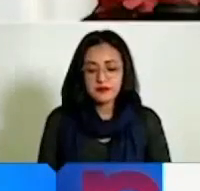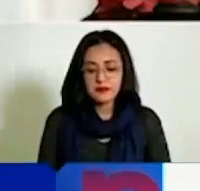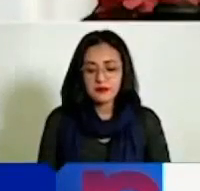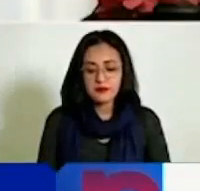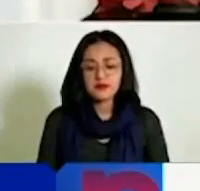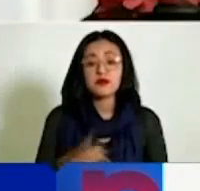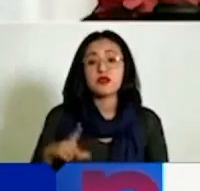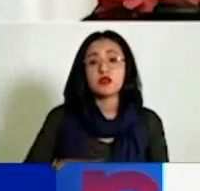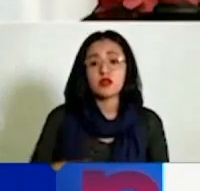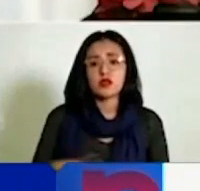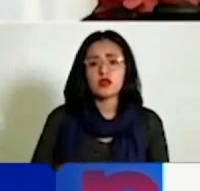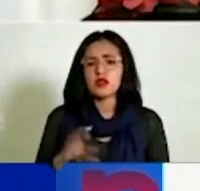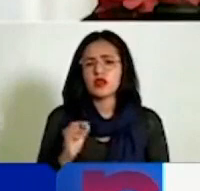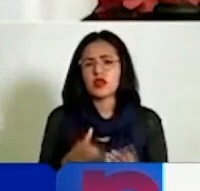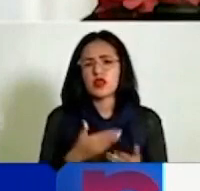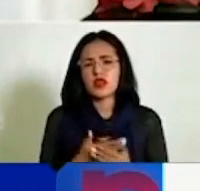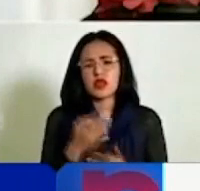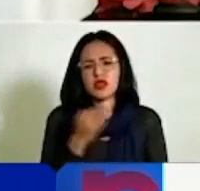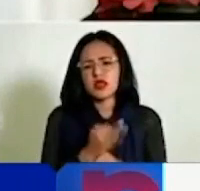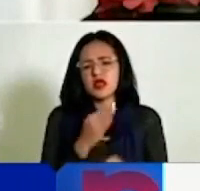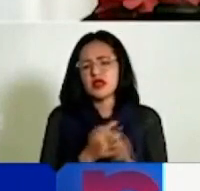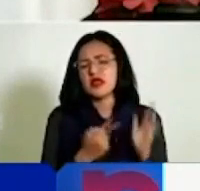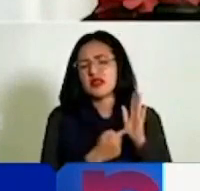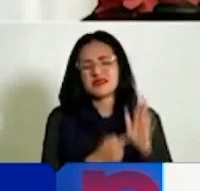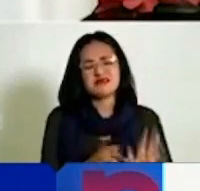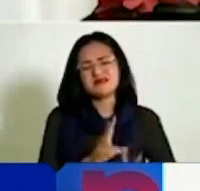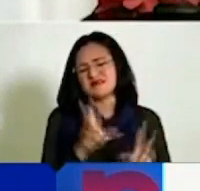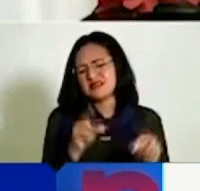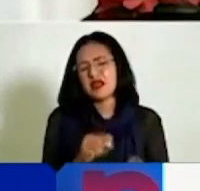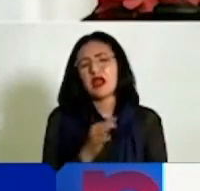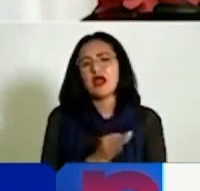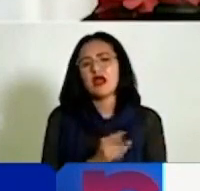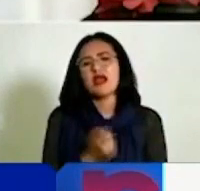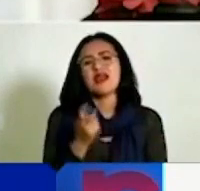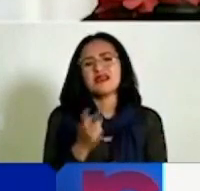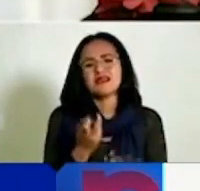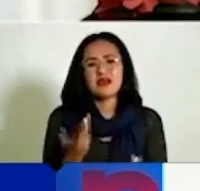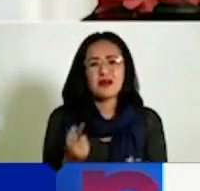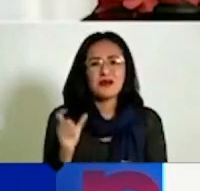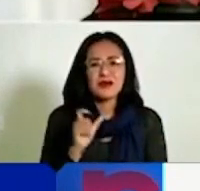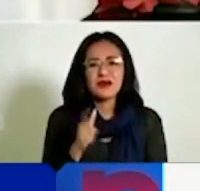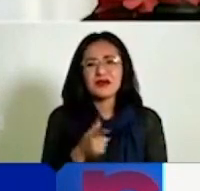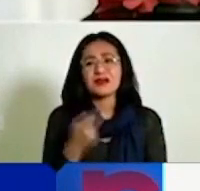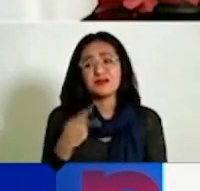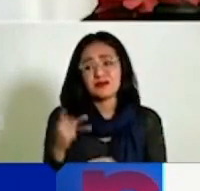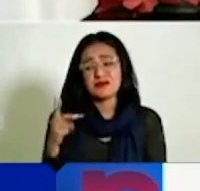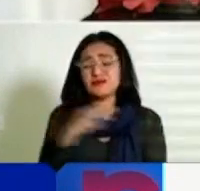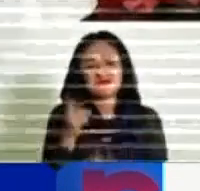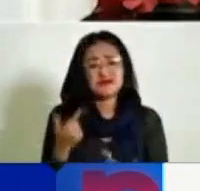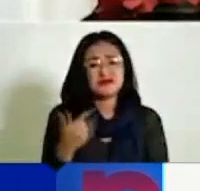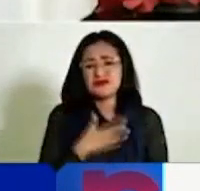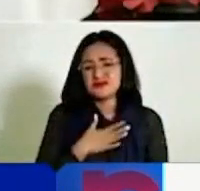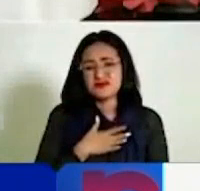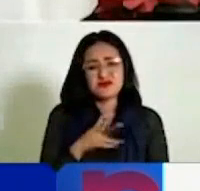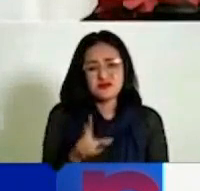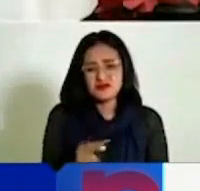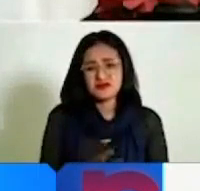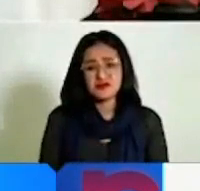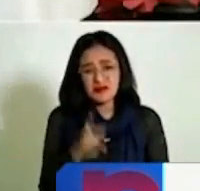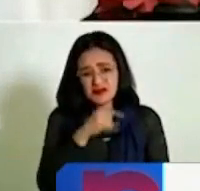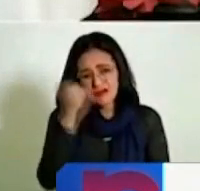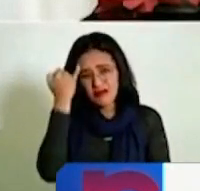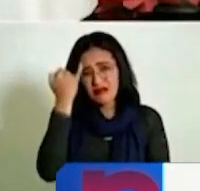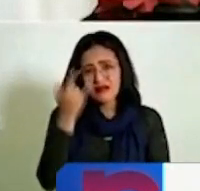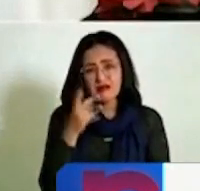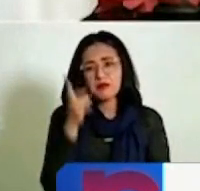Al gobierno que no le pidan expedir un decreto, por favor, en esta materia, cuando es competencia del municipio. Parecen ingenuos,